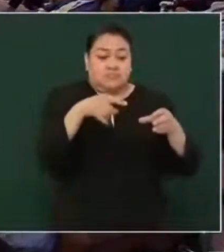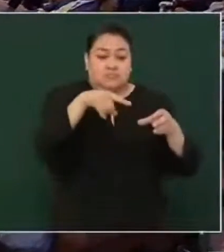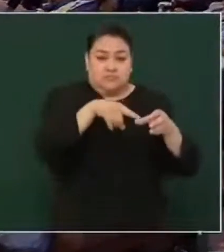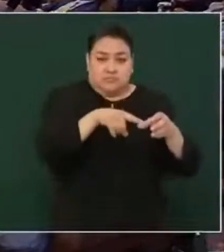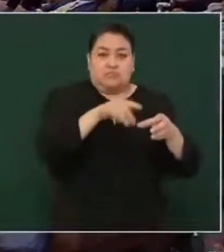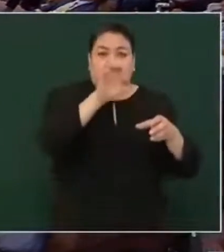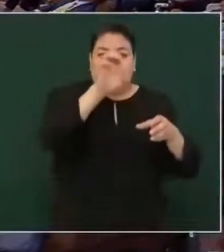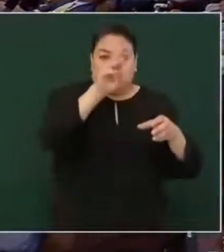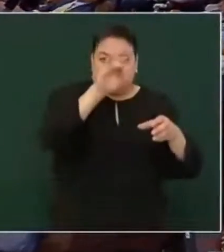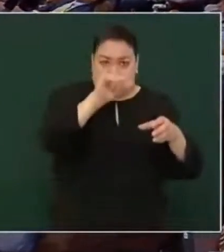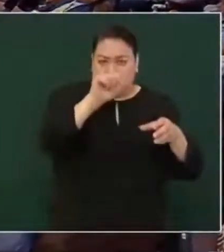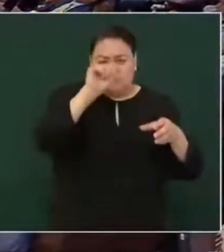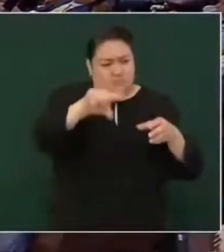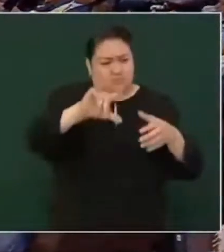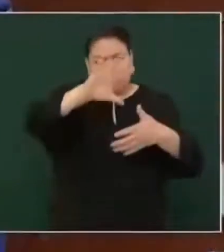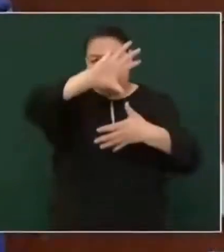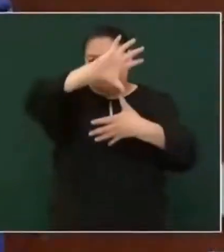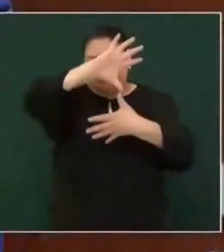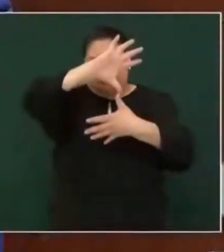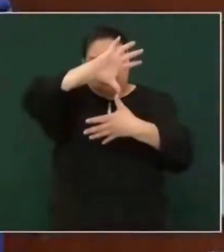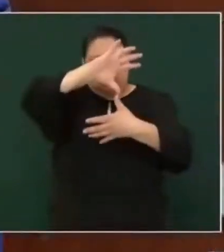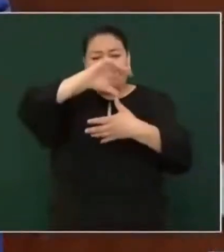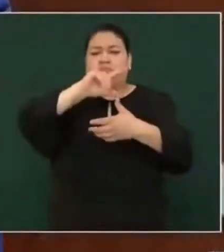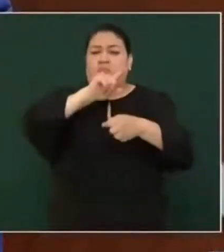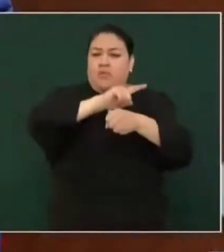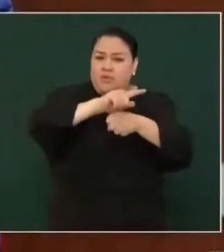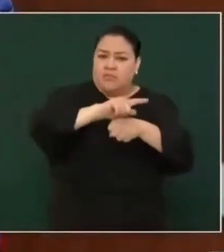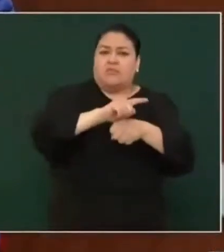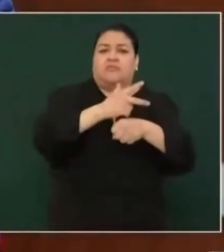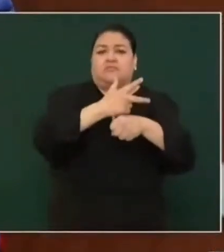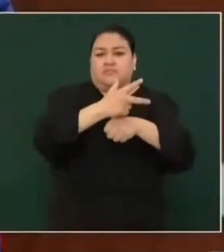Guatemala, en Honduras, en El Salvador,